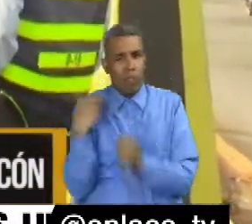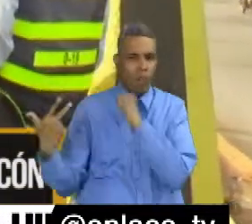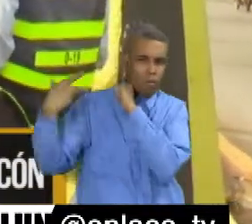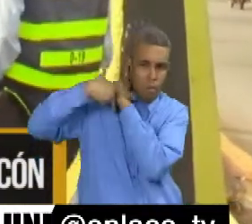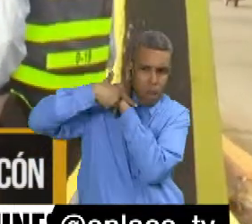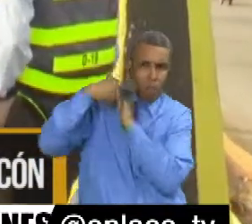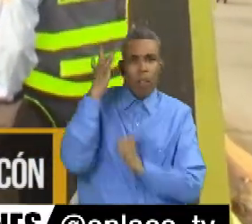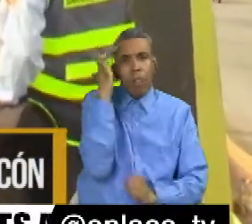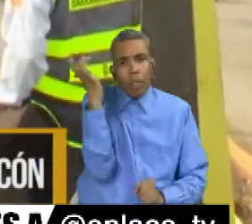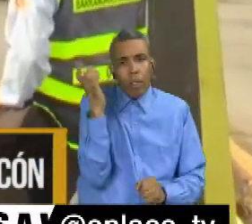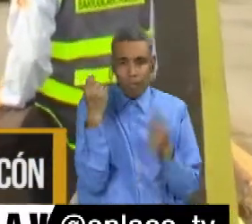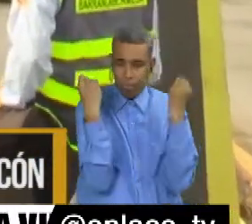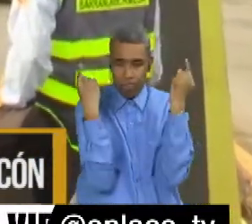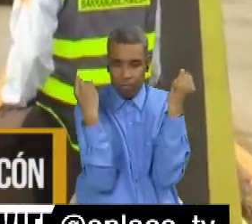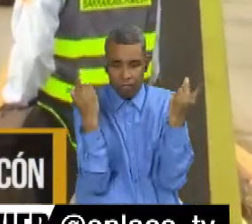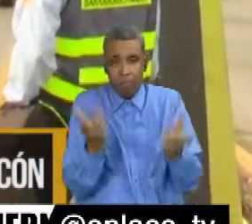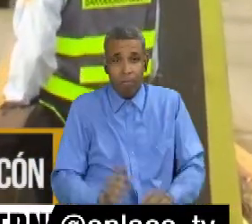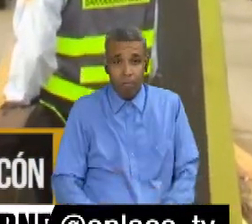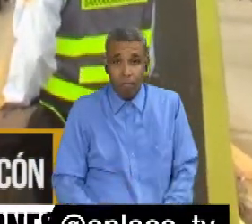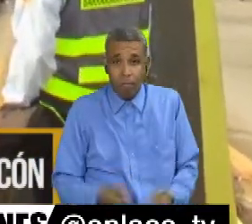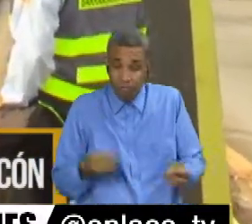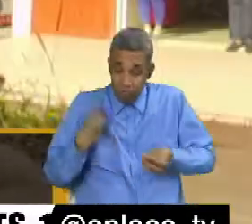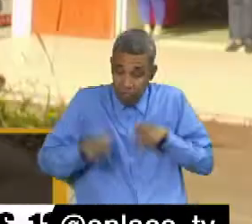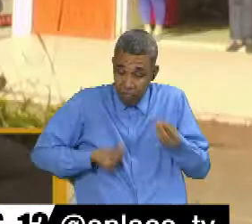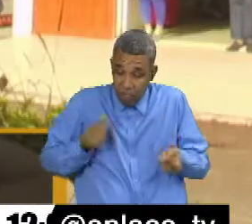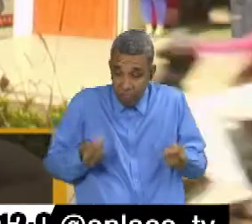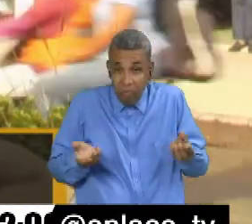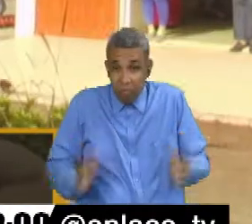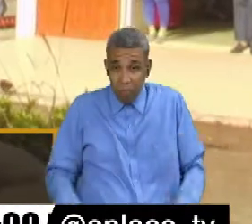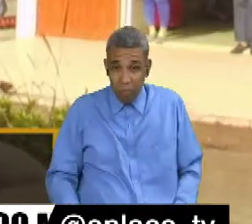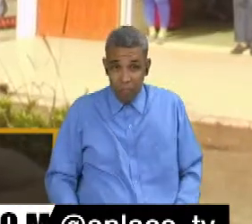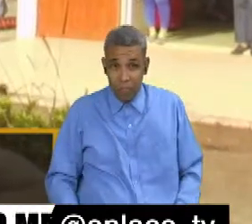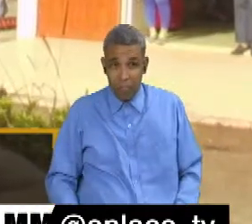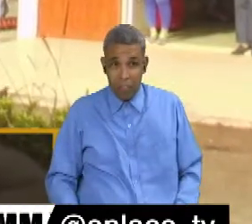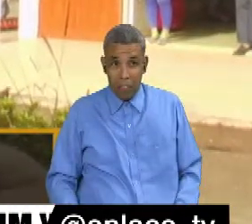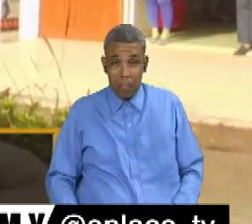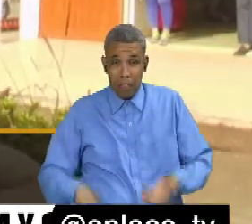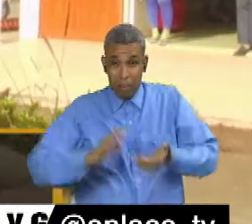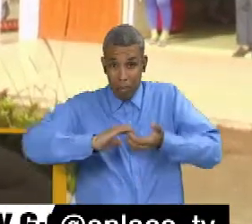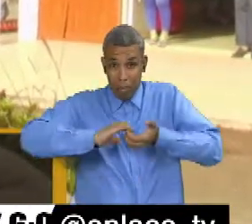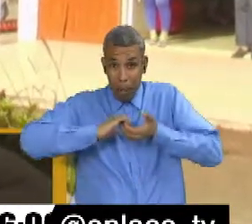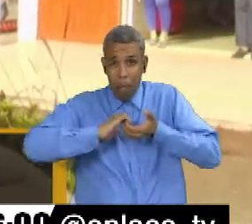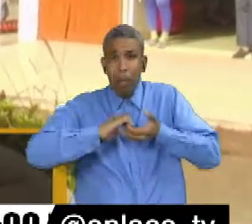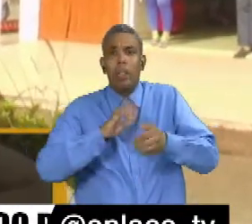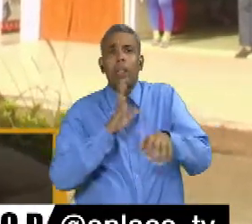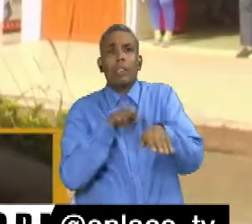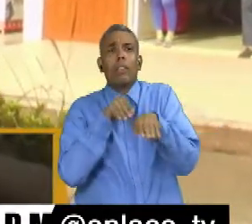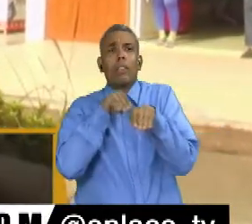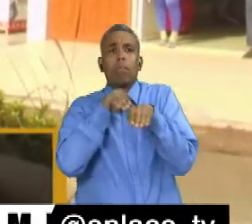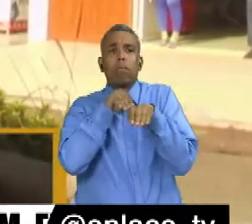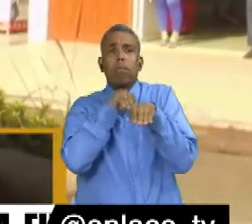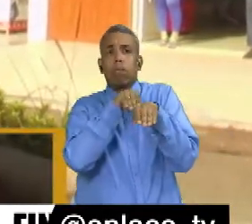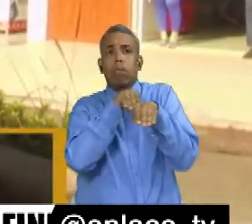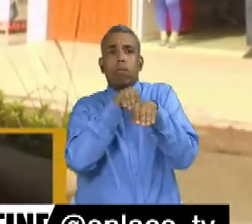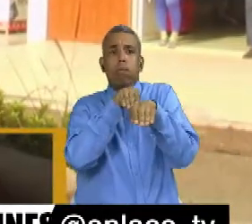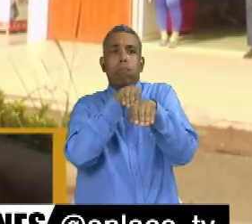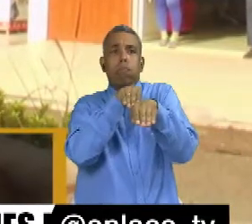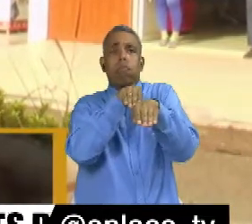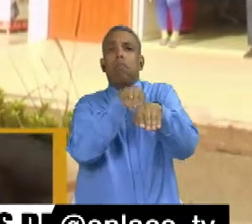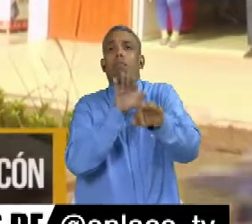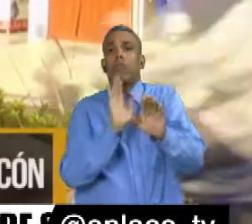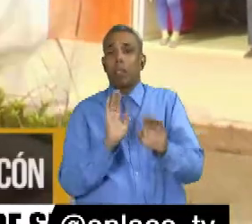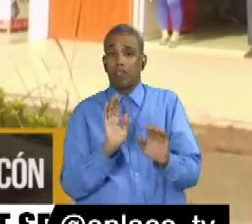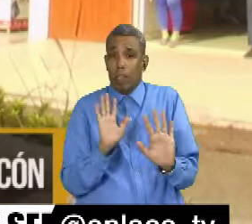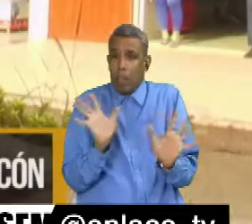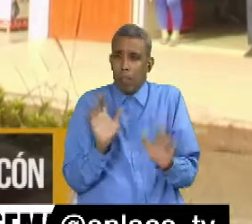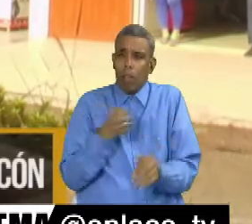en una infracción. No tenemos otra alternativa, no estamos tapando la vía como usted lo ve. Estamos pidiéndole el favor a la autoridad